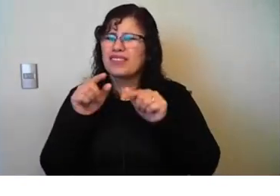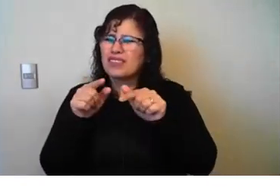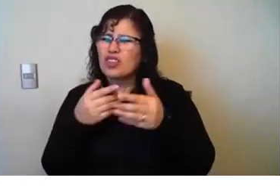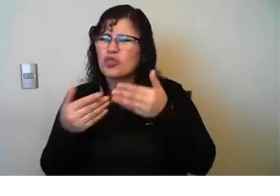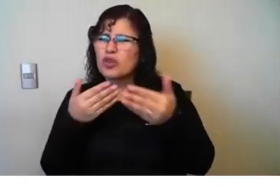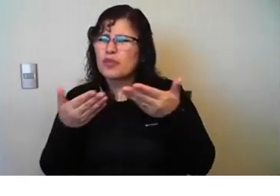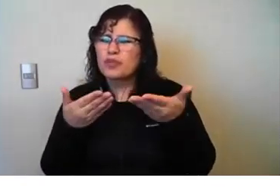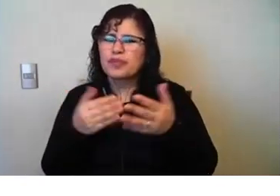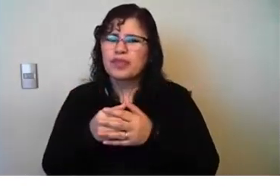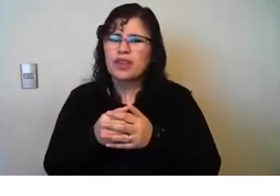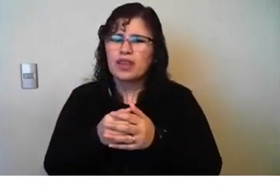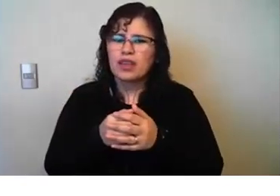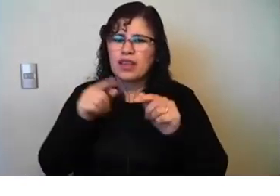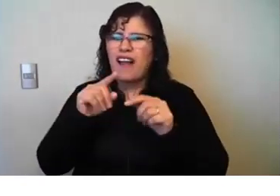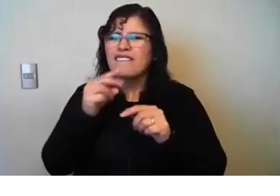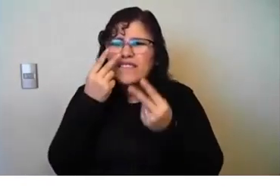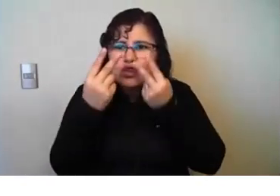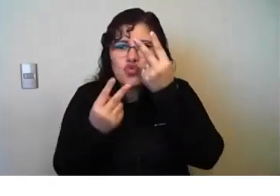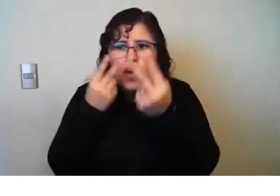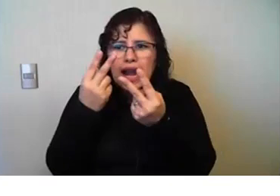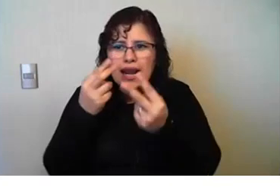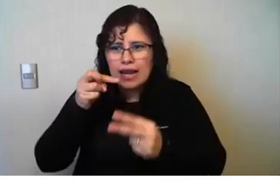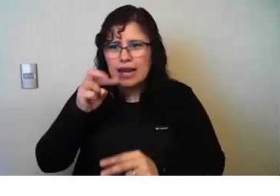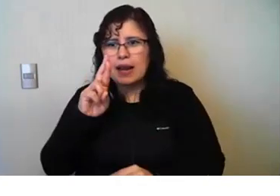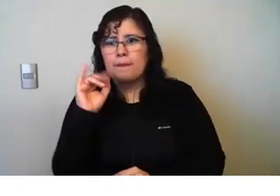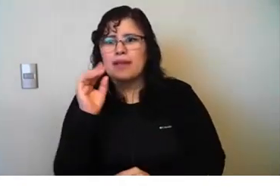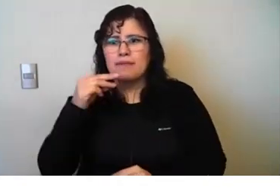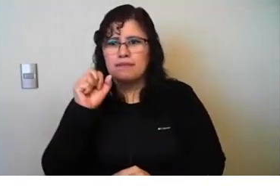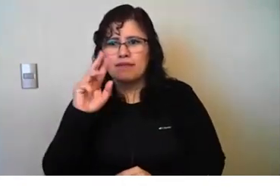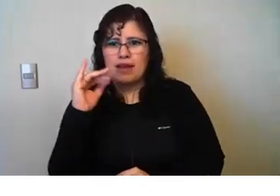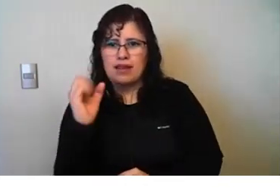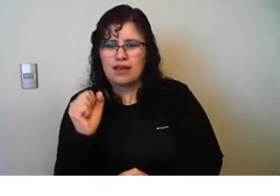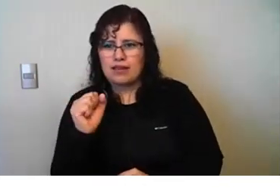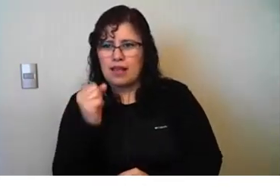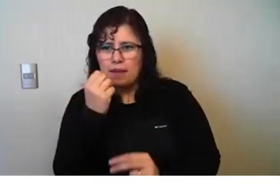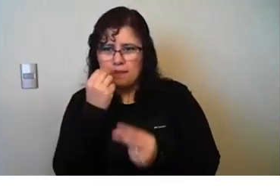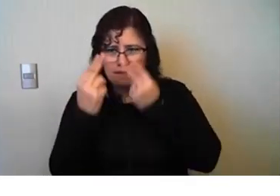visual primaria. ¿No? Área visual primaria.